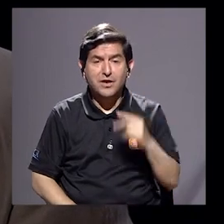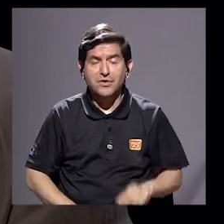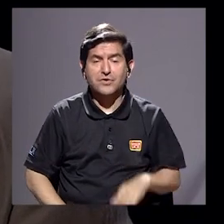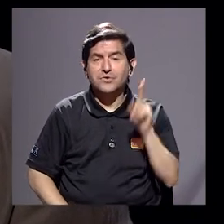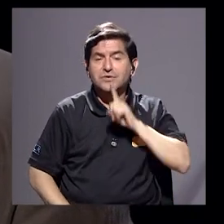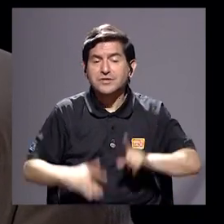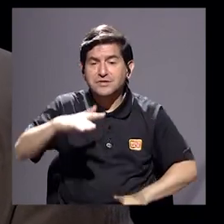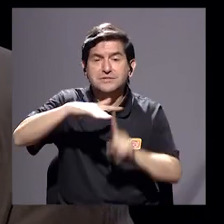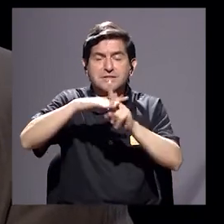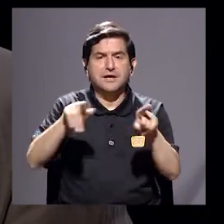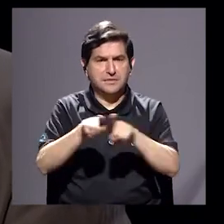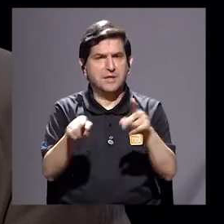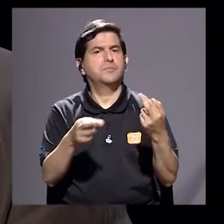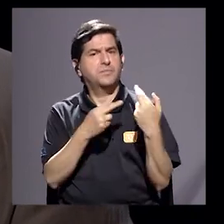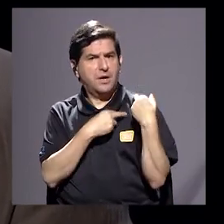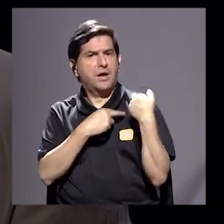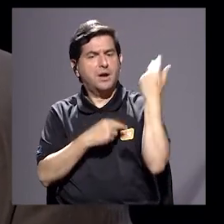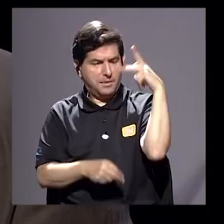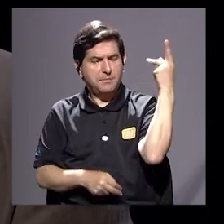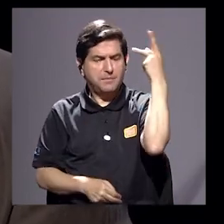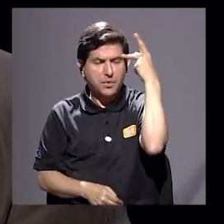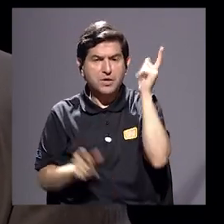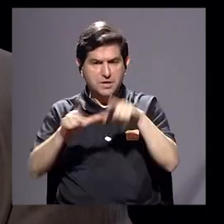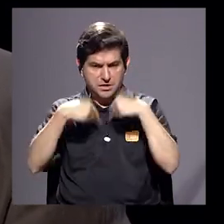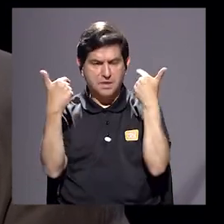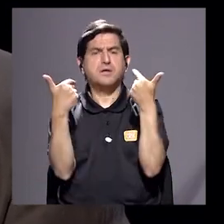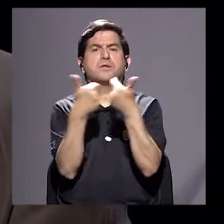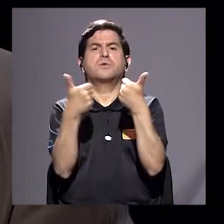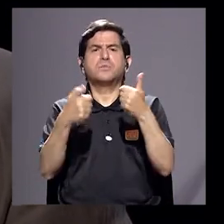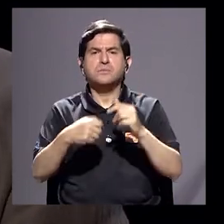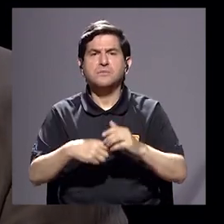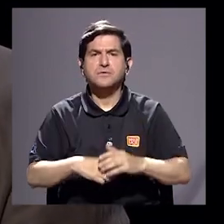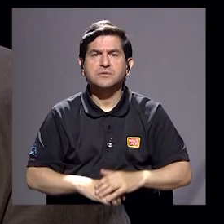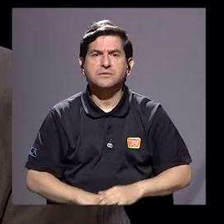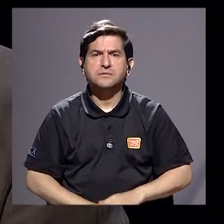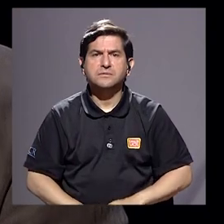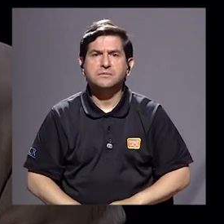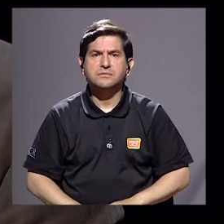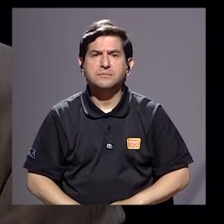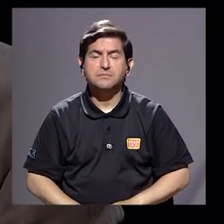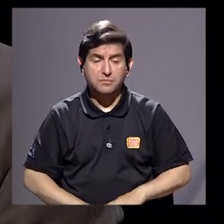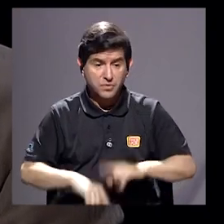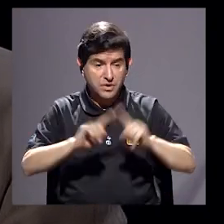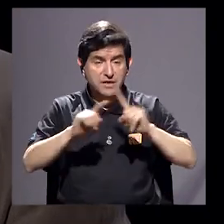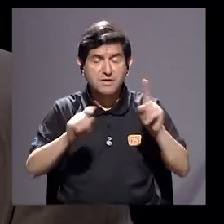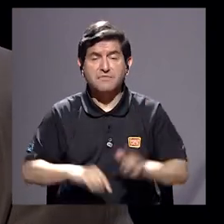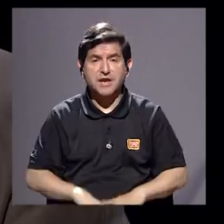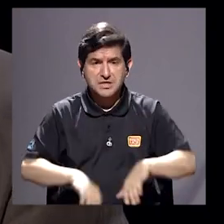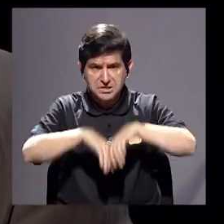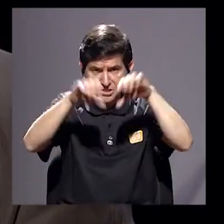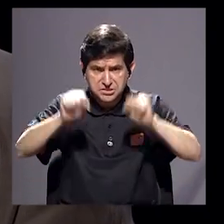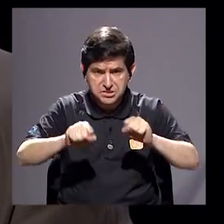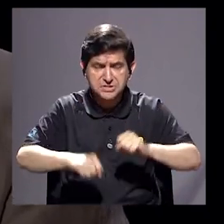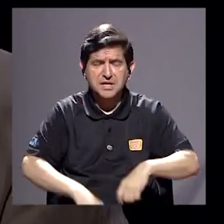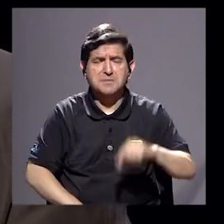falsa entonces también es un llamado a la responsabilidad política de las agrupaciones políticas o sea porque hay plataformas temporales que aparecen de la